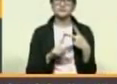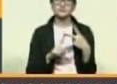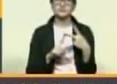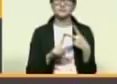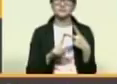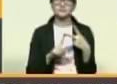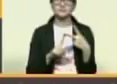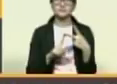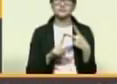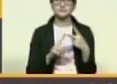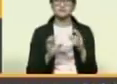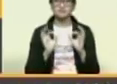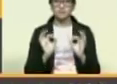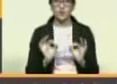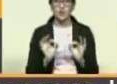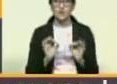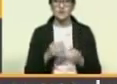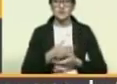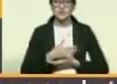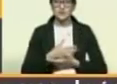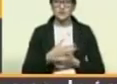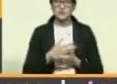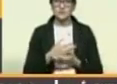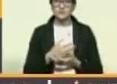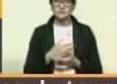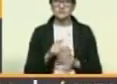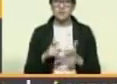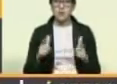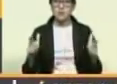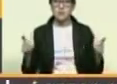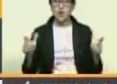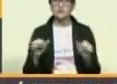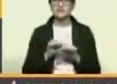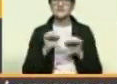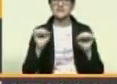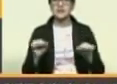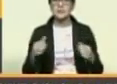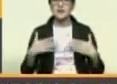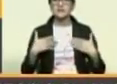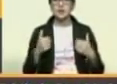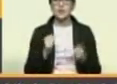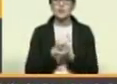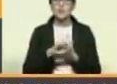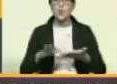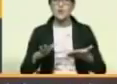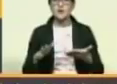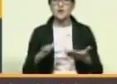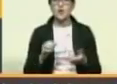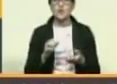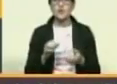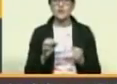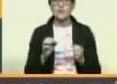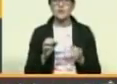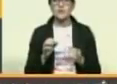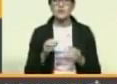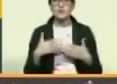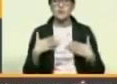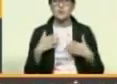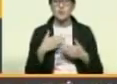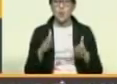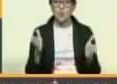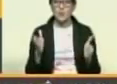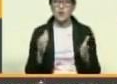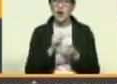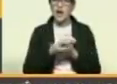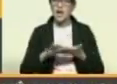Segundo, consolidar y expandir el sistema de salud pública, gratuita y de calidad, resolviendo todos los